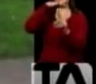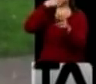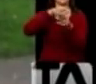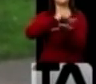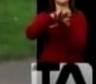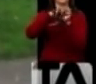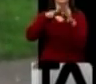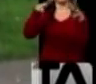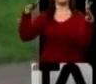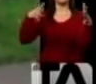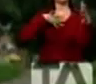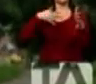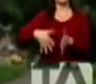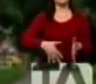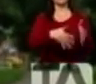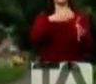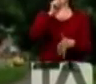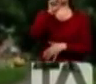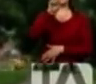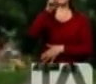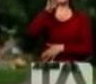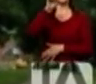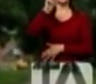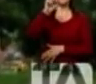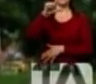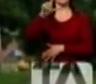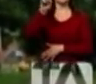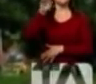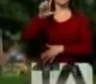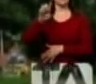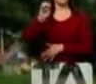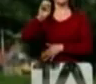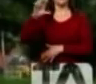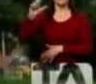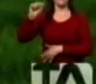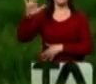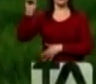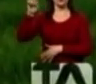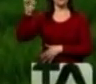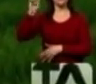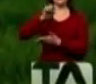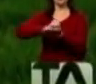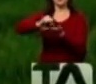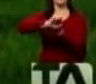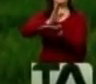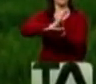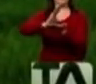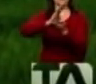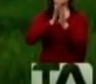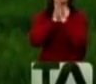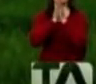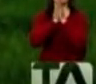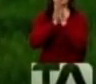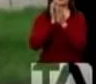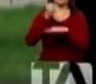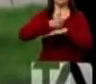Grande, ubicado en la avenida Cardenal de la Torre, en el sector de Solanda. Los moradores piden la intervención de las autoridades para que se